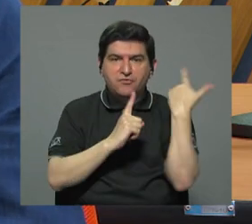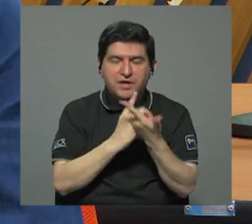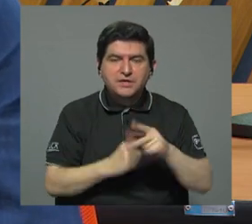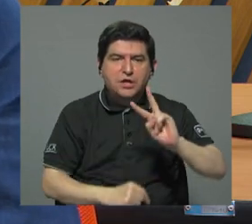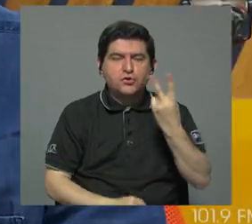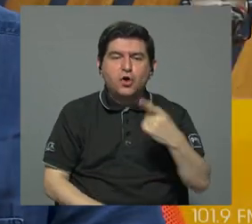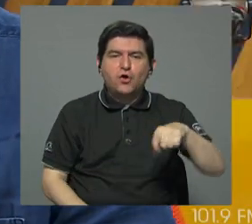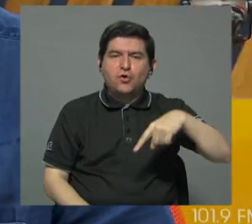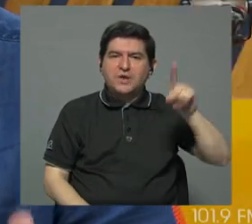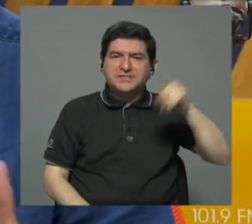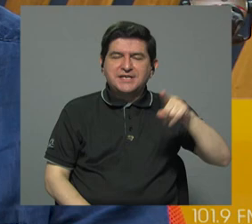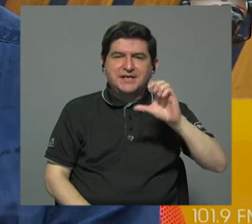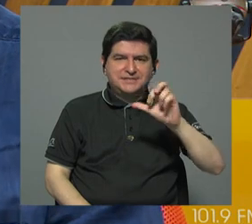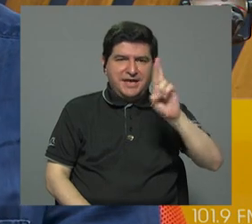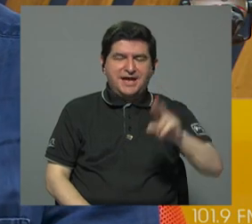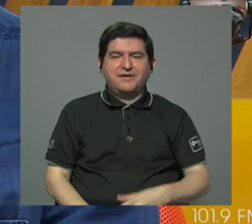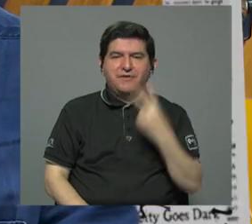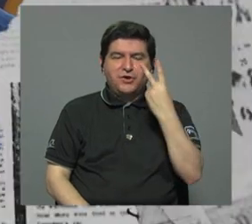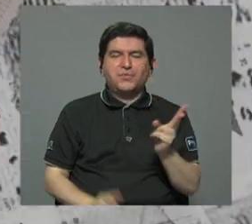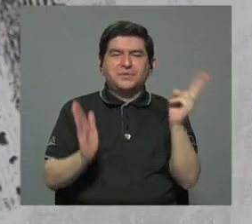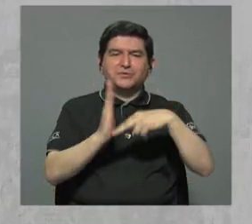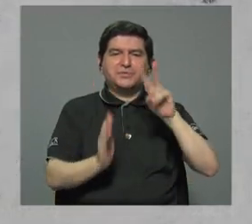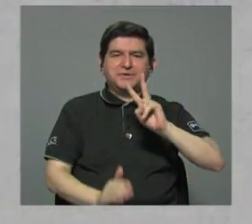Check CR. Nos vemos en el 2022.